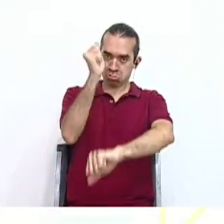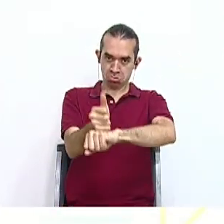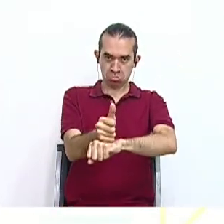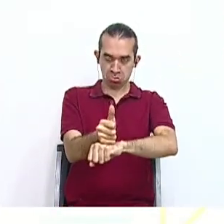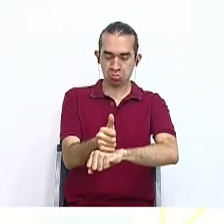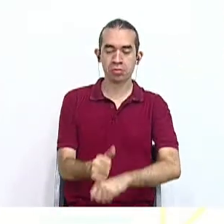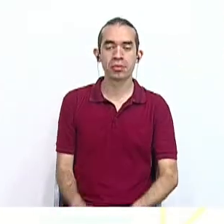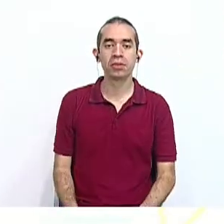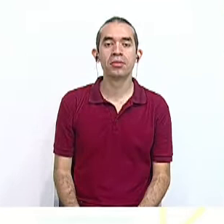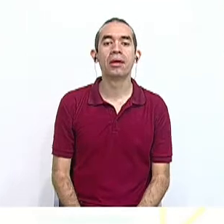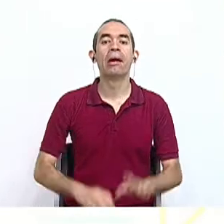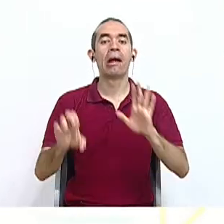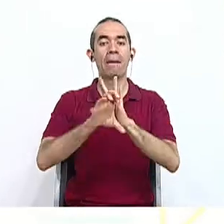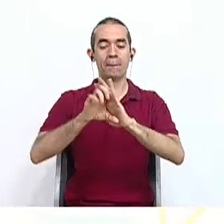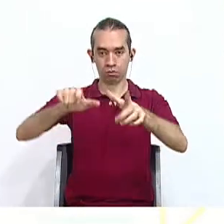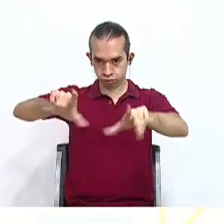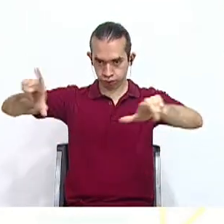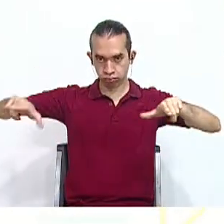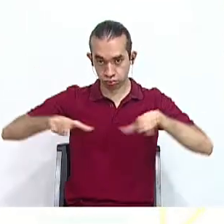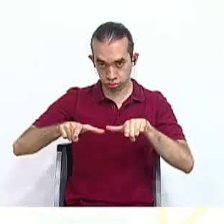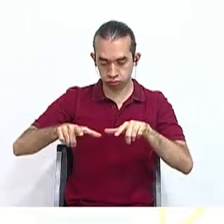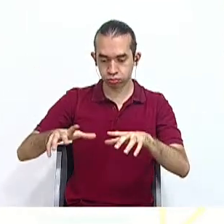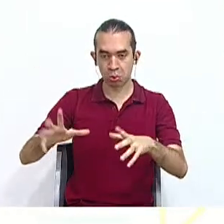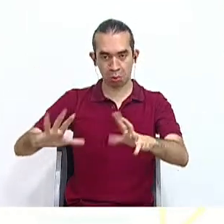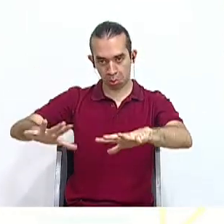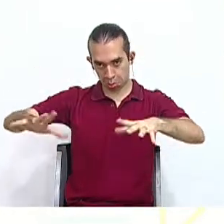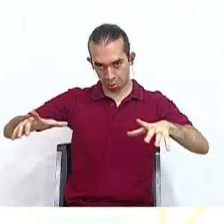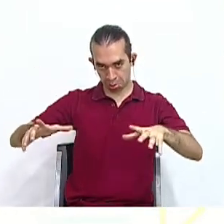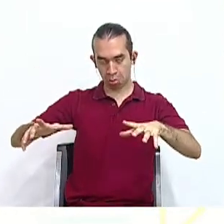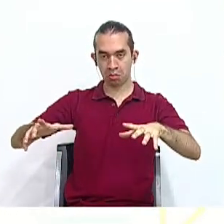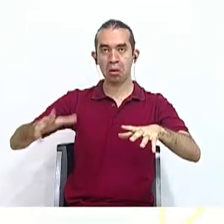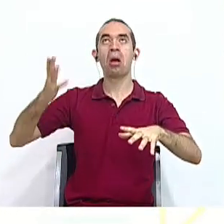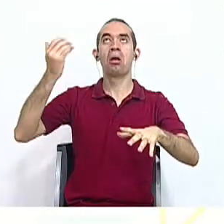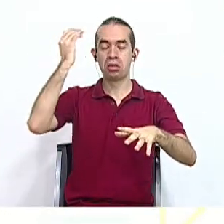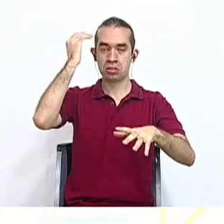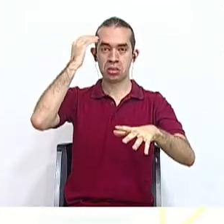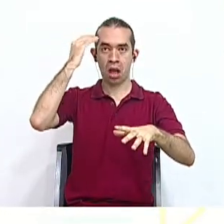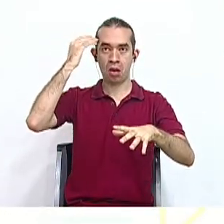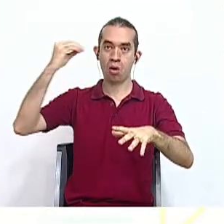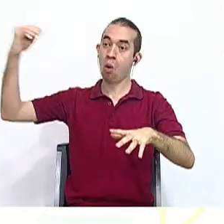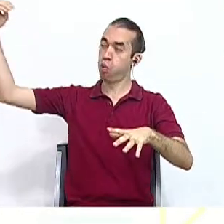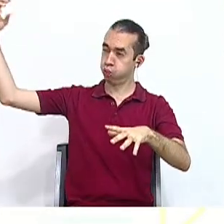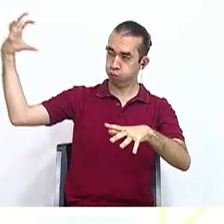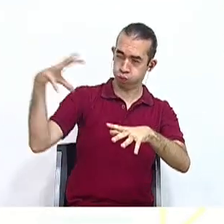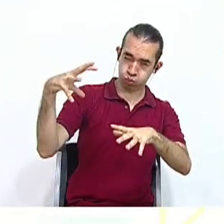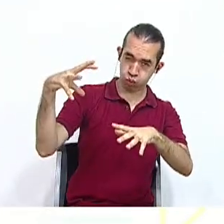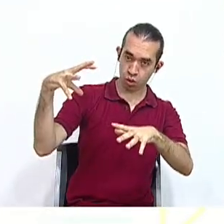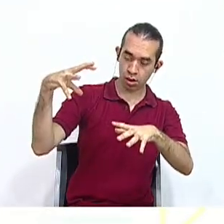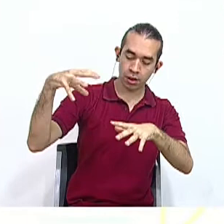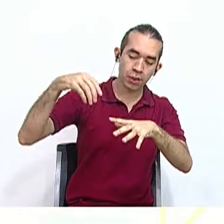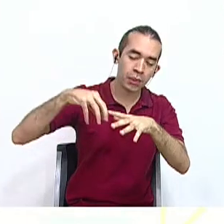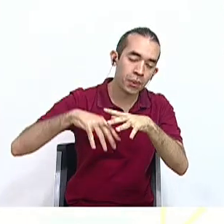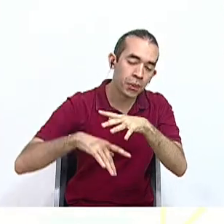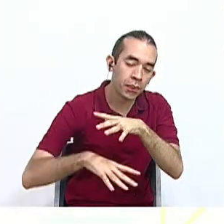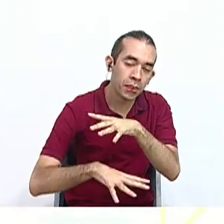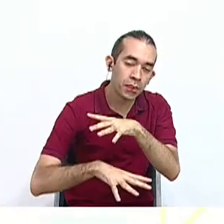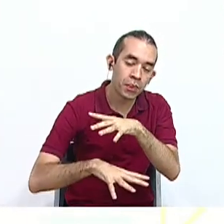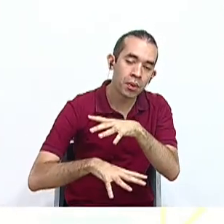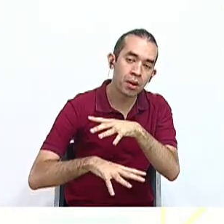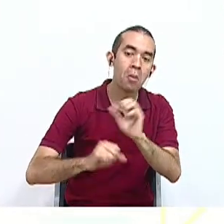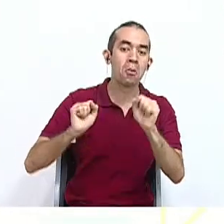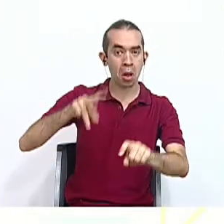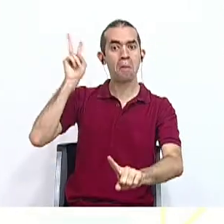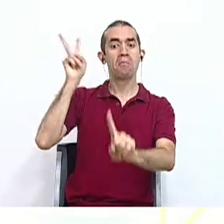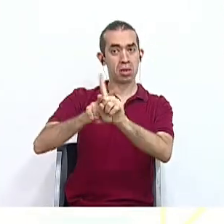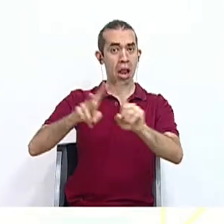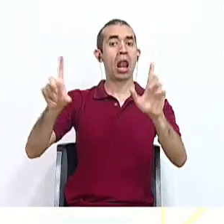nosotros tenemos un lago y queremos determinar, por ejemplo, la intensidad de la luz en ese lago, podemos utilizar la ley de